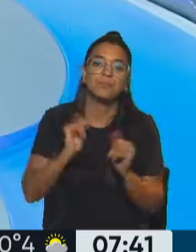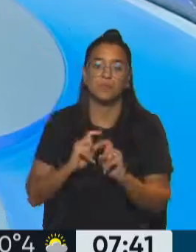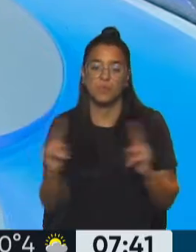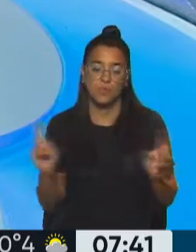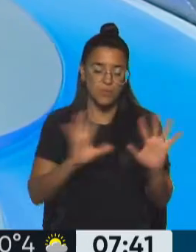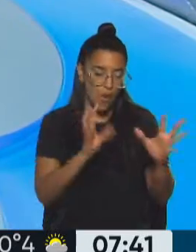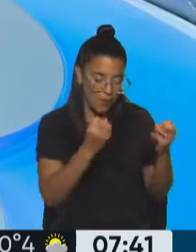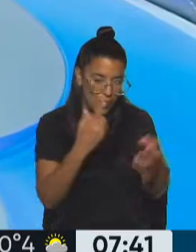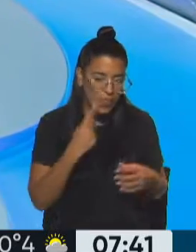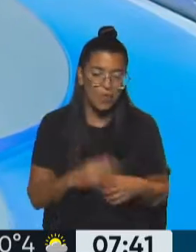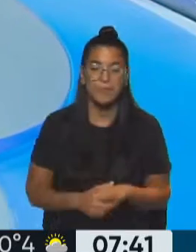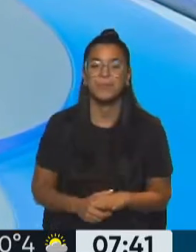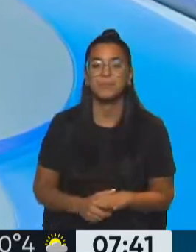días.